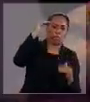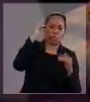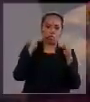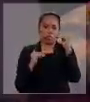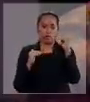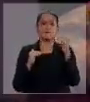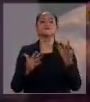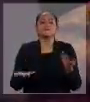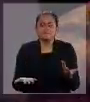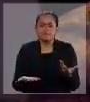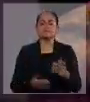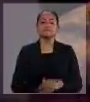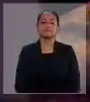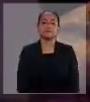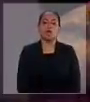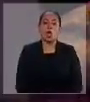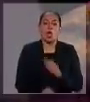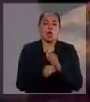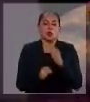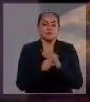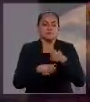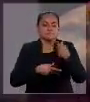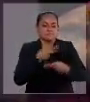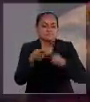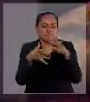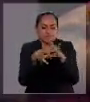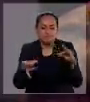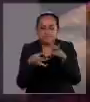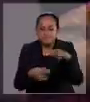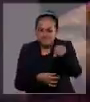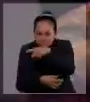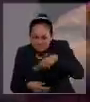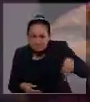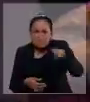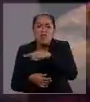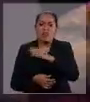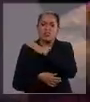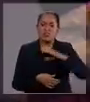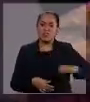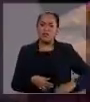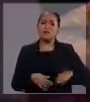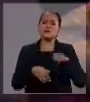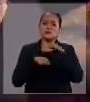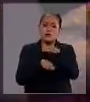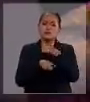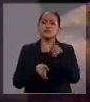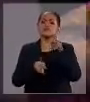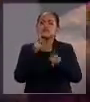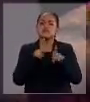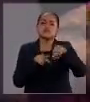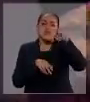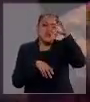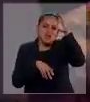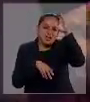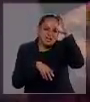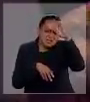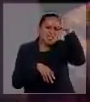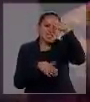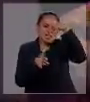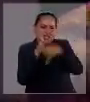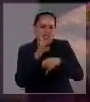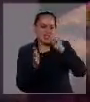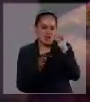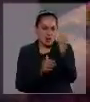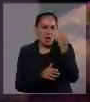mesa de debate entre los candidatos. Y cuando hablamos de ciencia y tecnología, pues también les comento, y ahí ustedes lo pueden ver en las redes